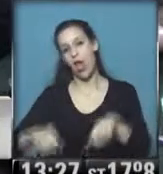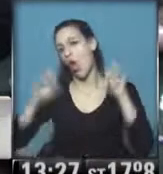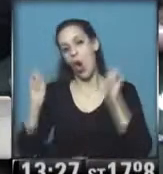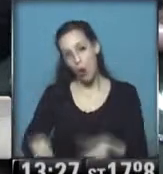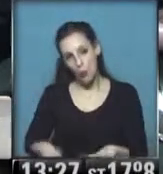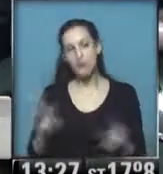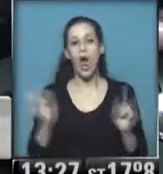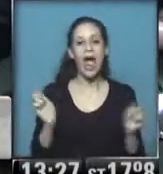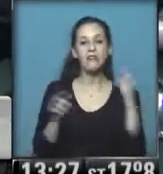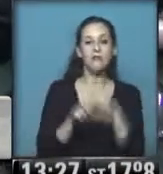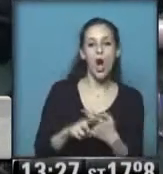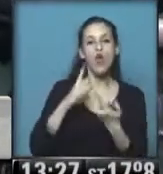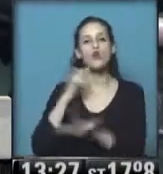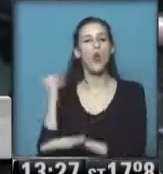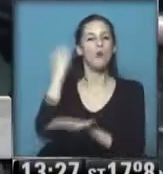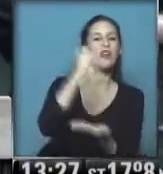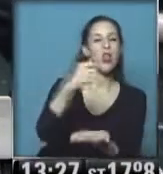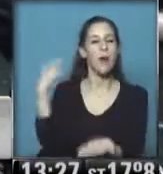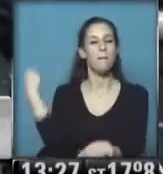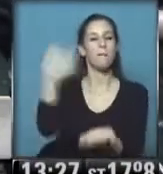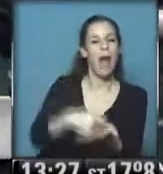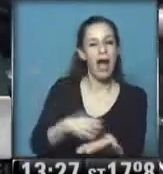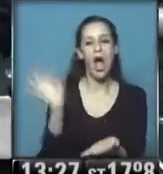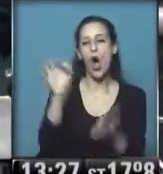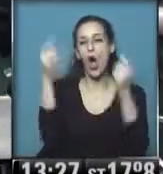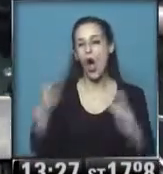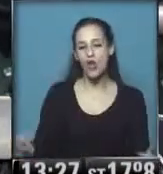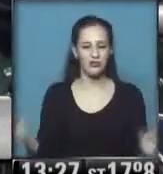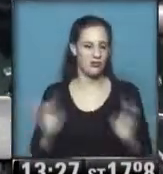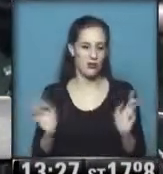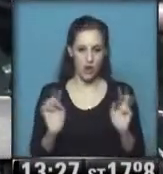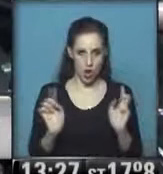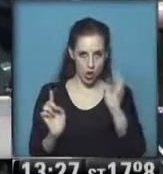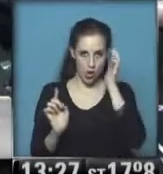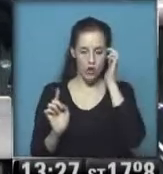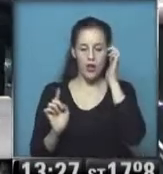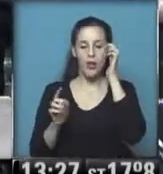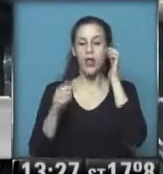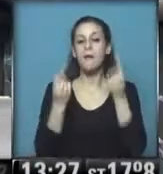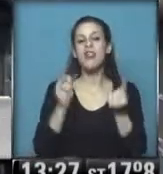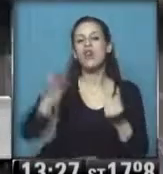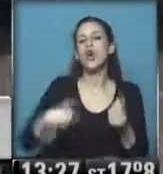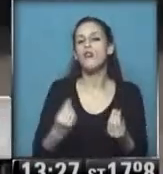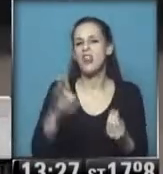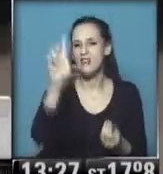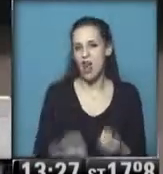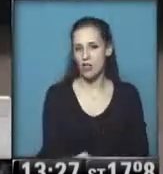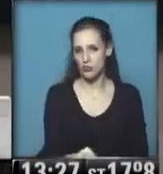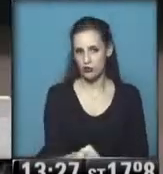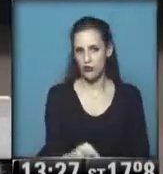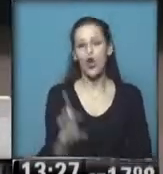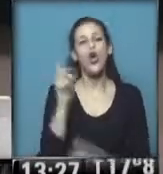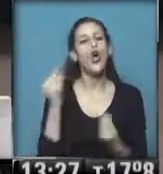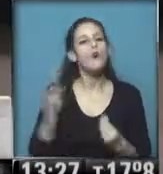hagamos damping o subsidios o o haya algún tipo de competencia se llega simplemente eh poniendo los márgenes de